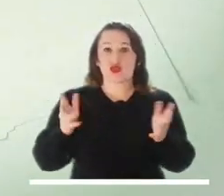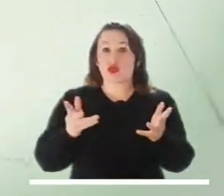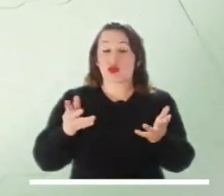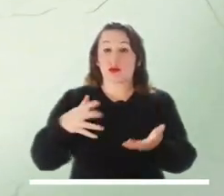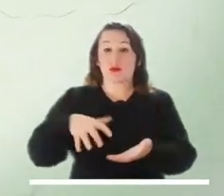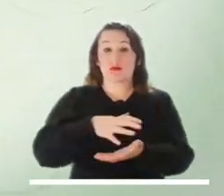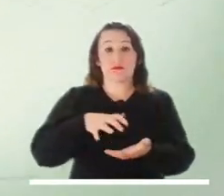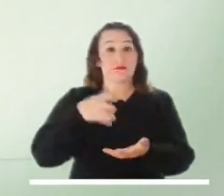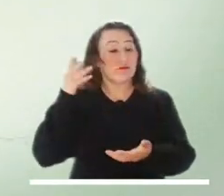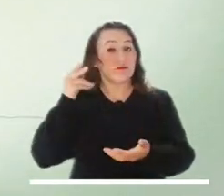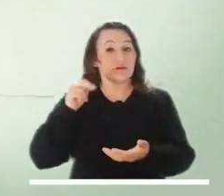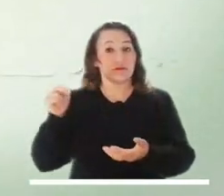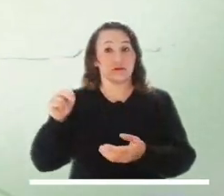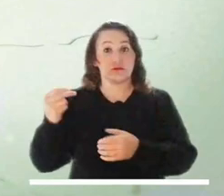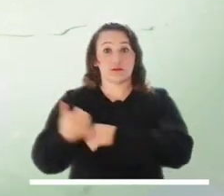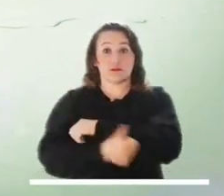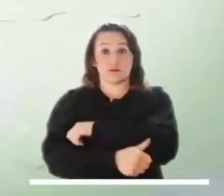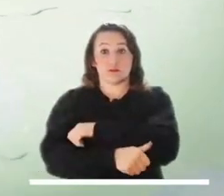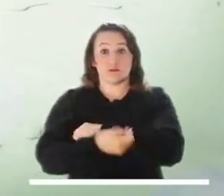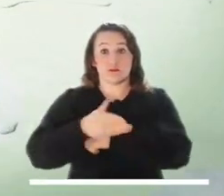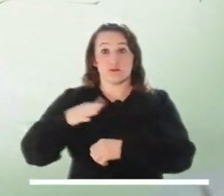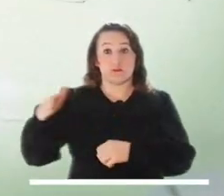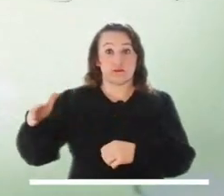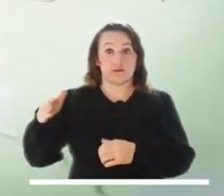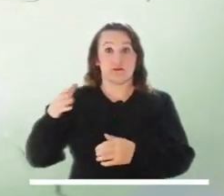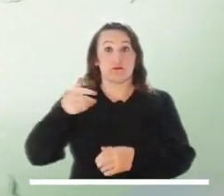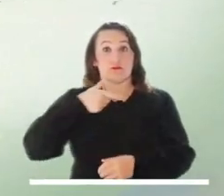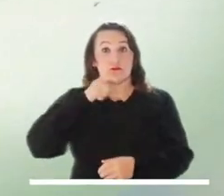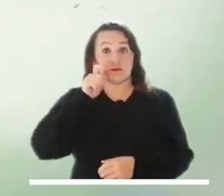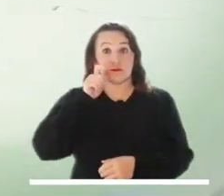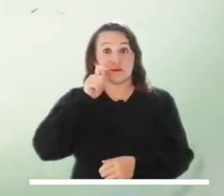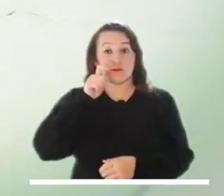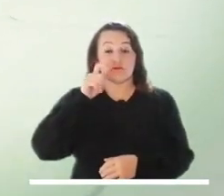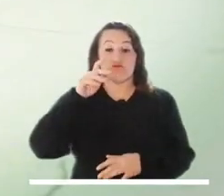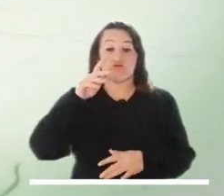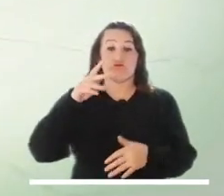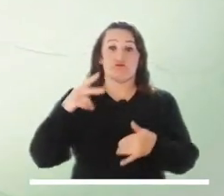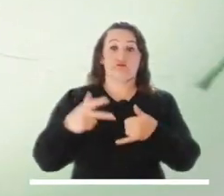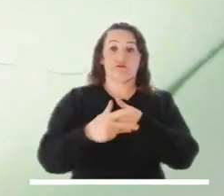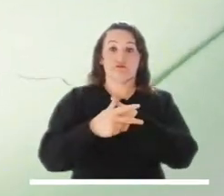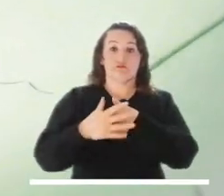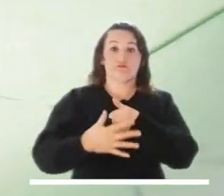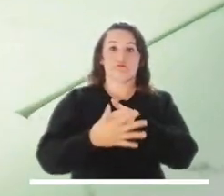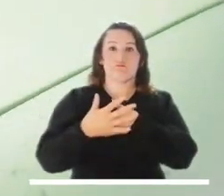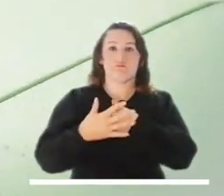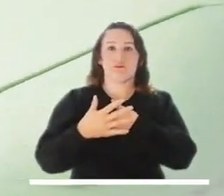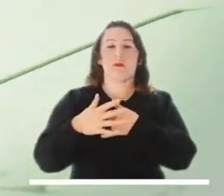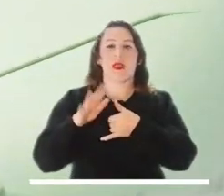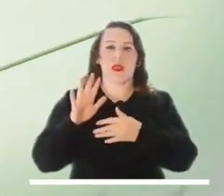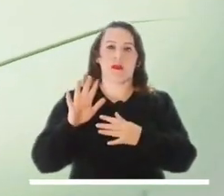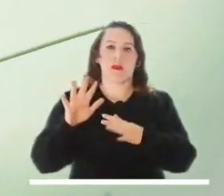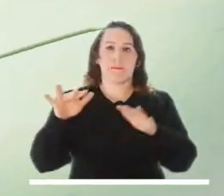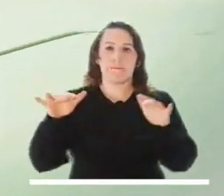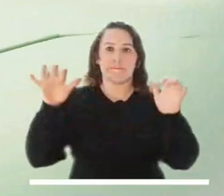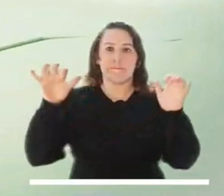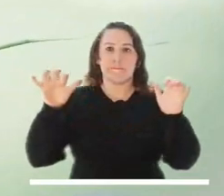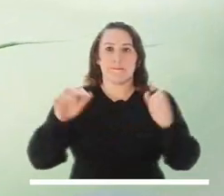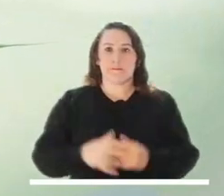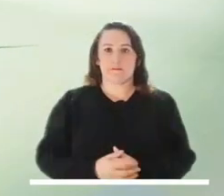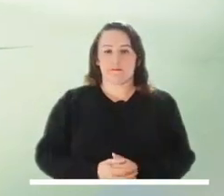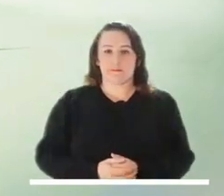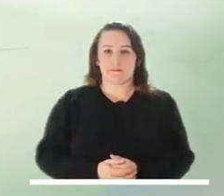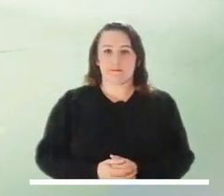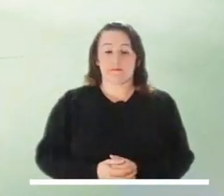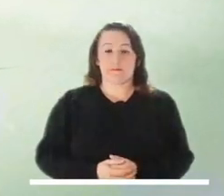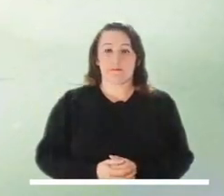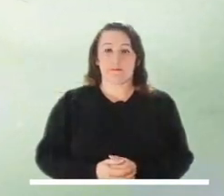Algunas lluvias podrían surgir en los Santanderes, Boyacá, Antioquia y Caldas, mientras que en el resto de la región andina se prevé tiempo